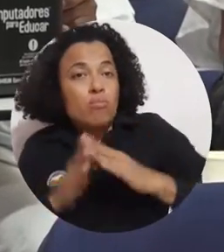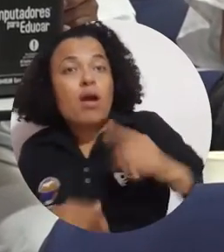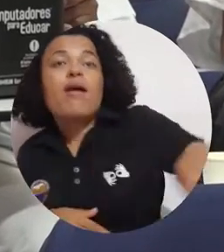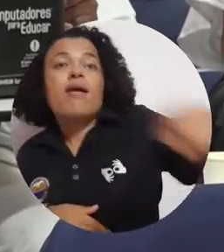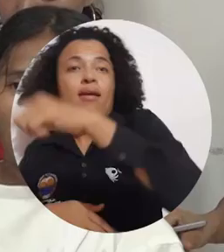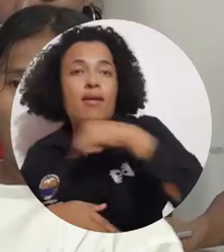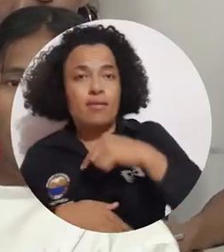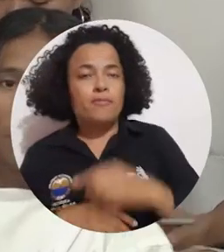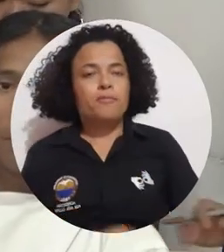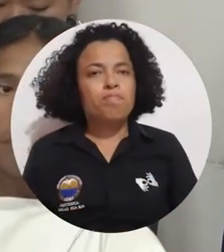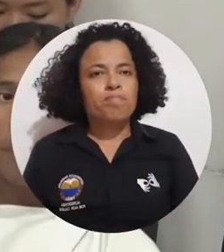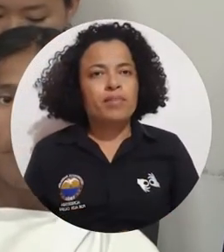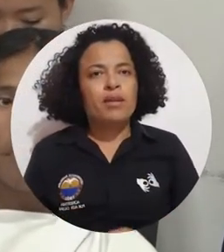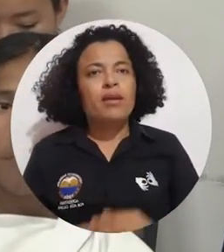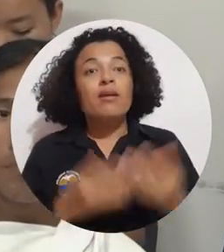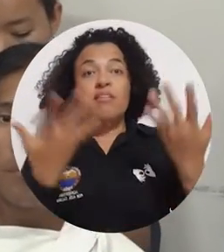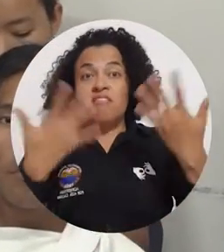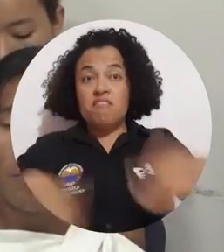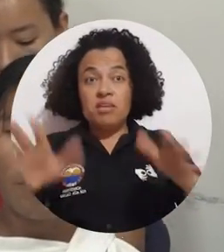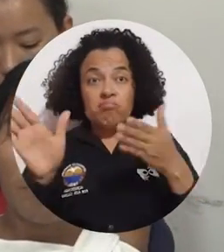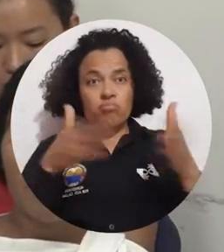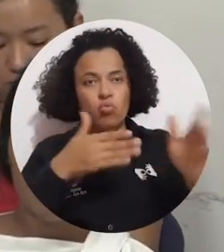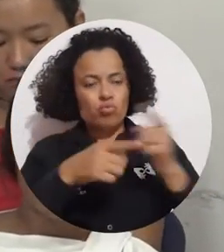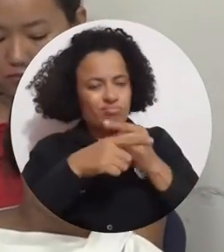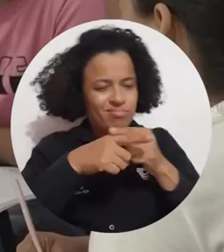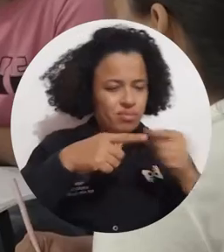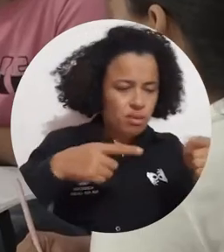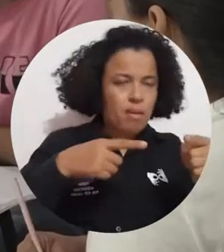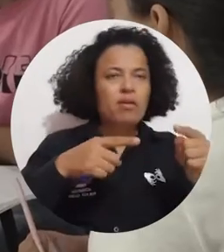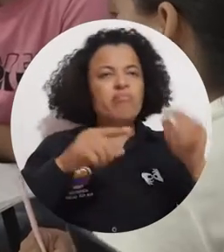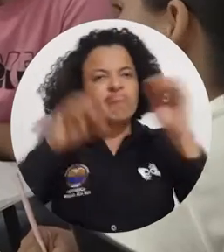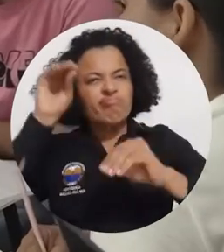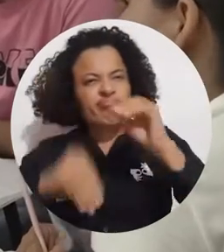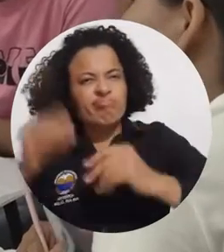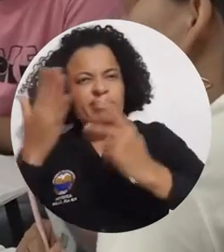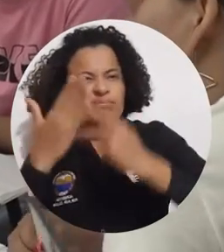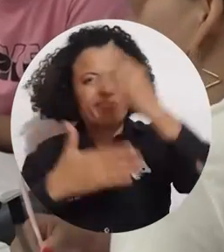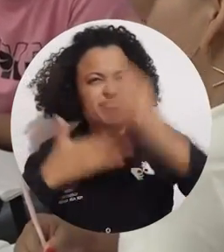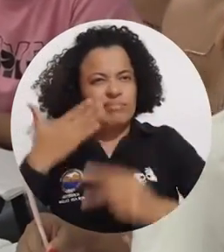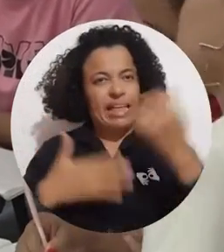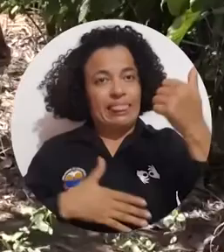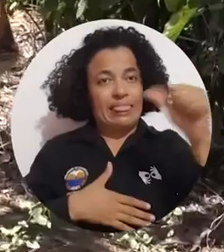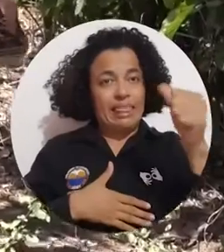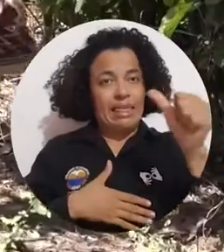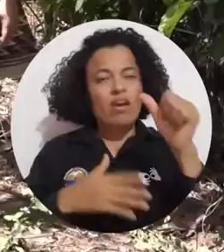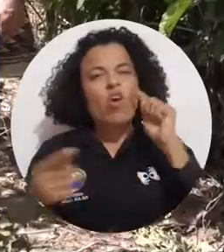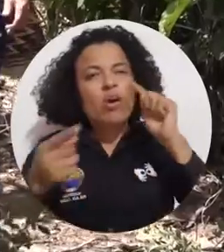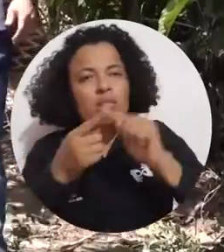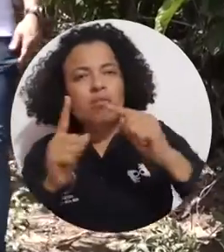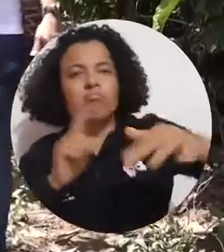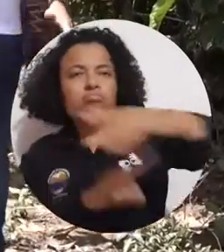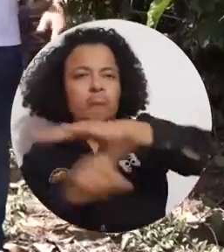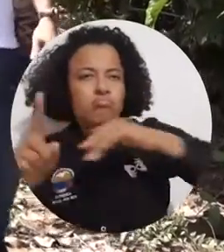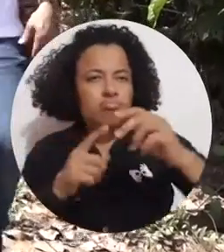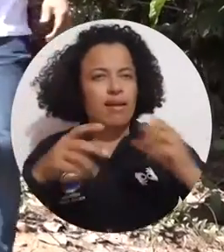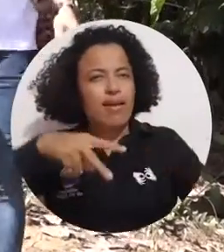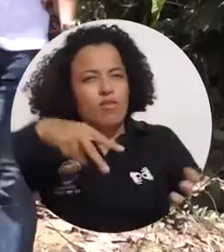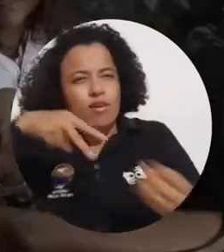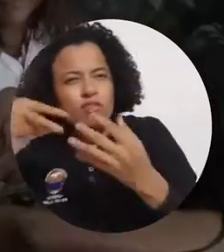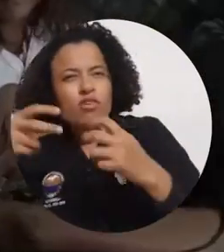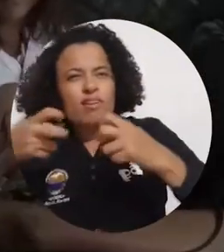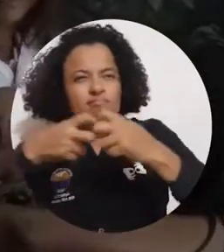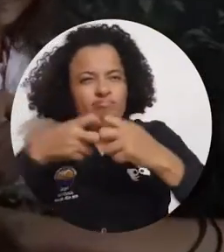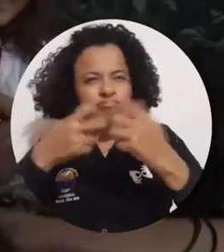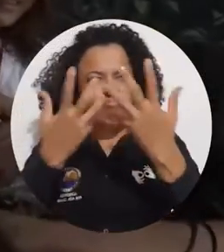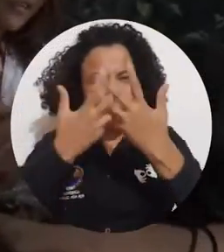la comunidad. Como resultado de este curso, que duró una semana, se estructurarán 10 proyectos en torno a temas ambientales, de educación,